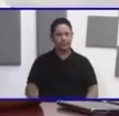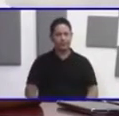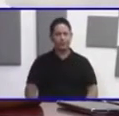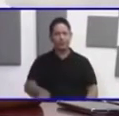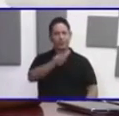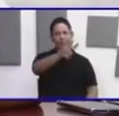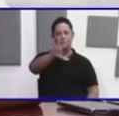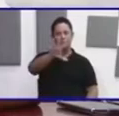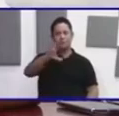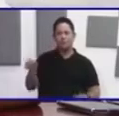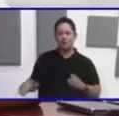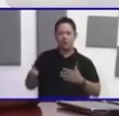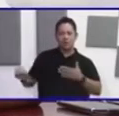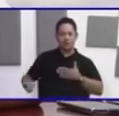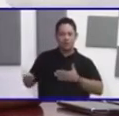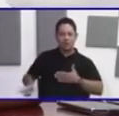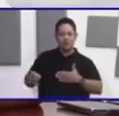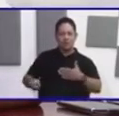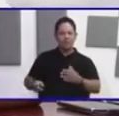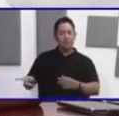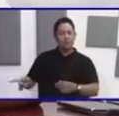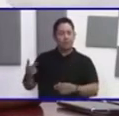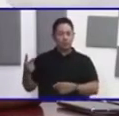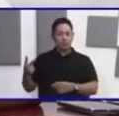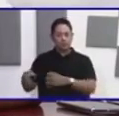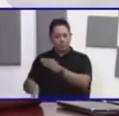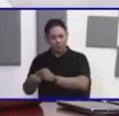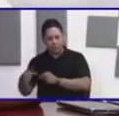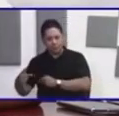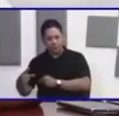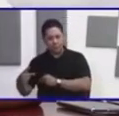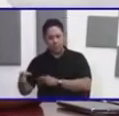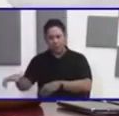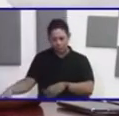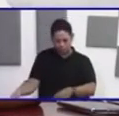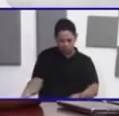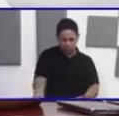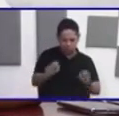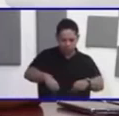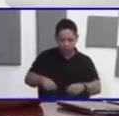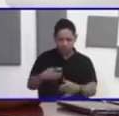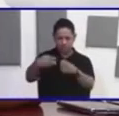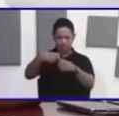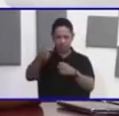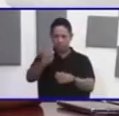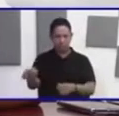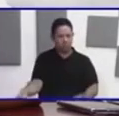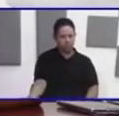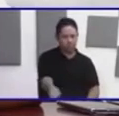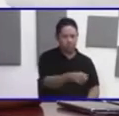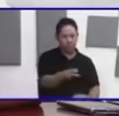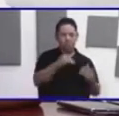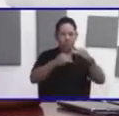ventiladores tenemos dos adicionales, secretario, que son portátiles, que se dispusieron en el piso de aislamiento y que hoy